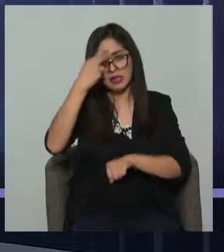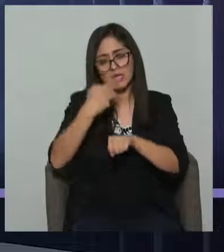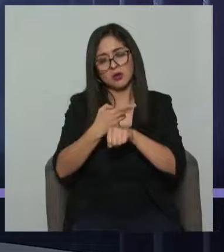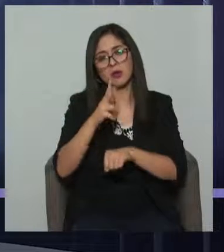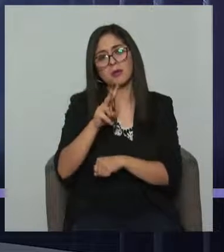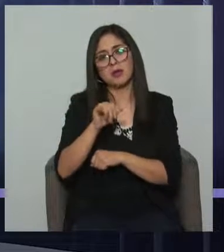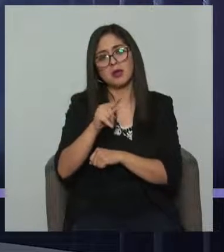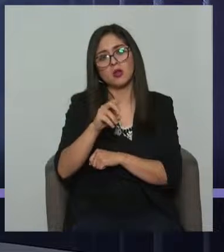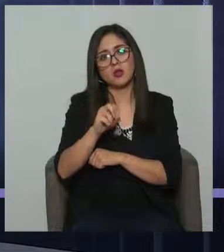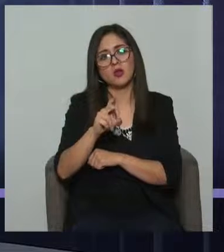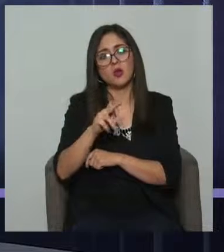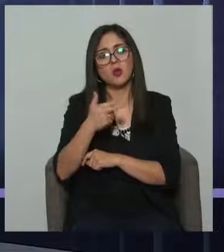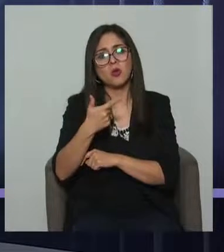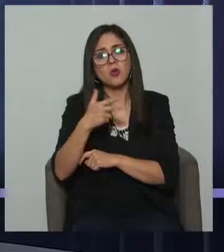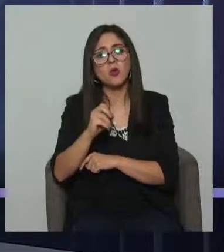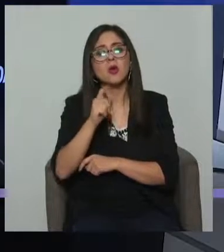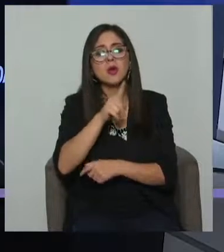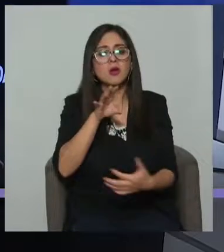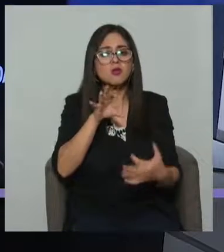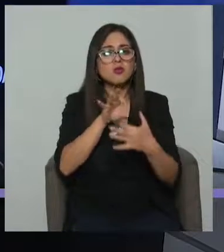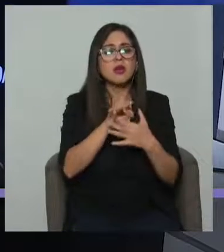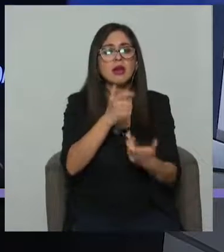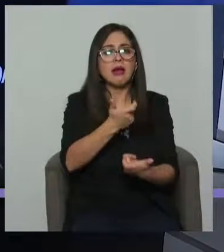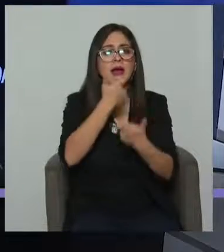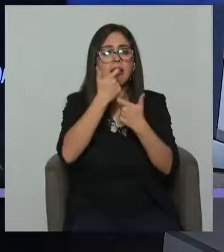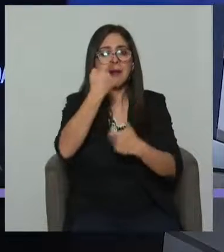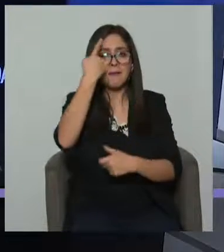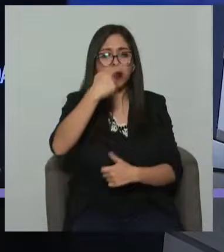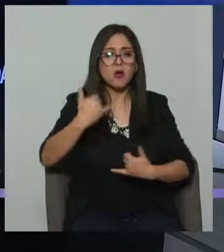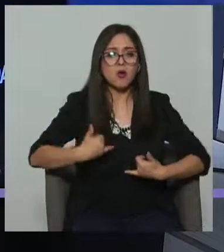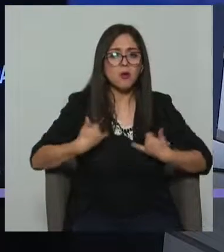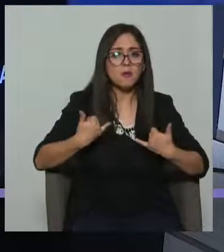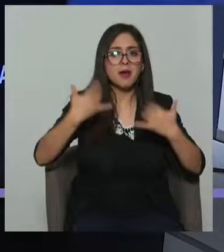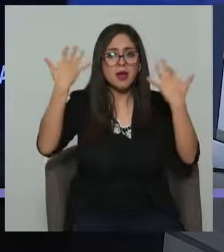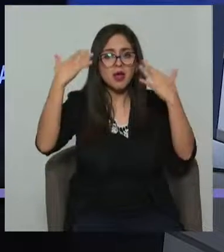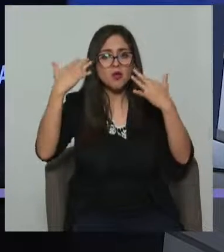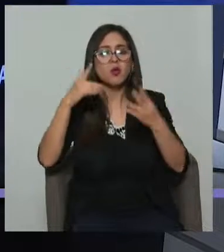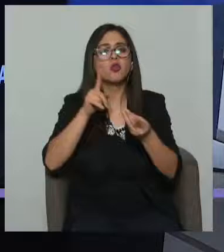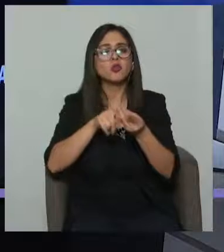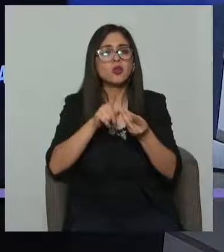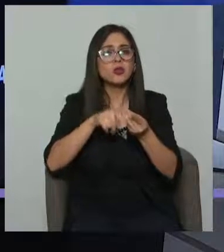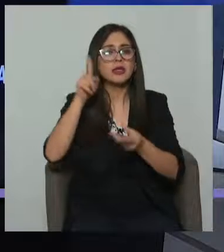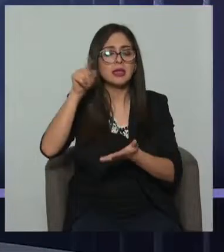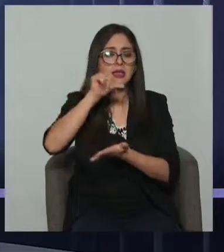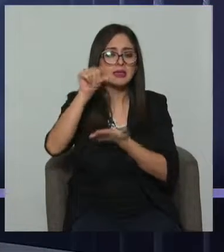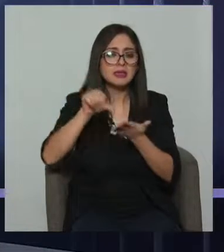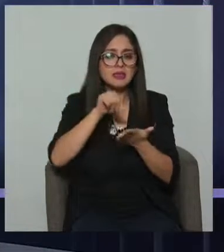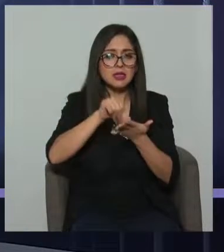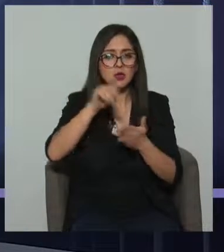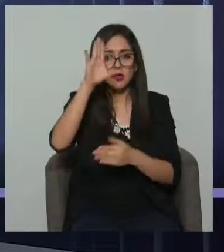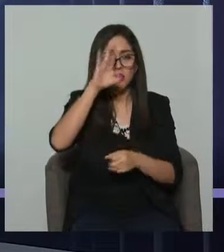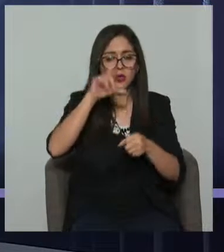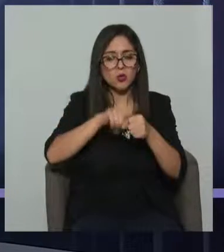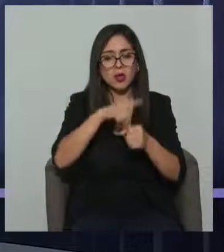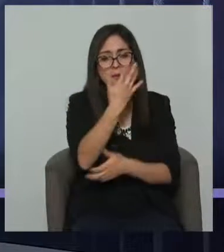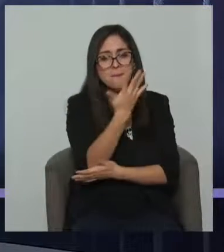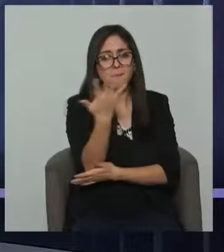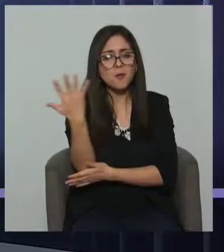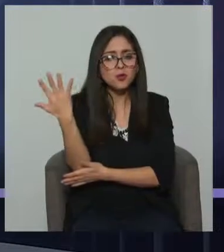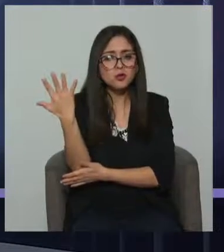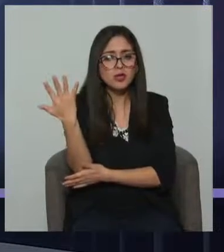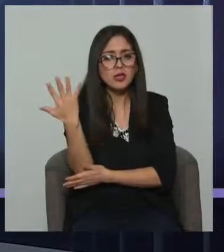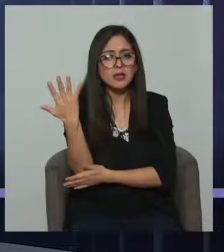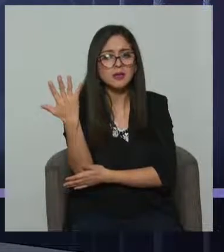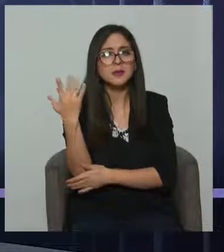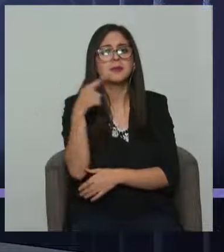una comedia para adolescentes y adultos. Y bueno, todo esto se va a desarrollar en el Centro Cultural del Bosque, que está ahí, bueno,